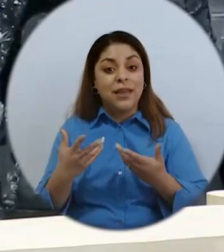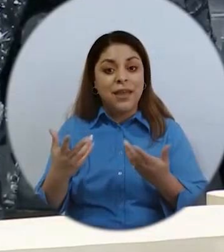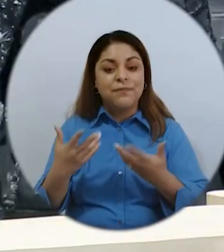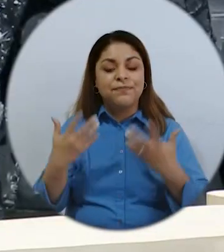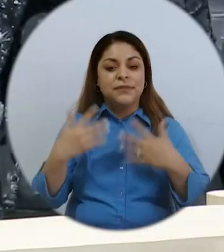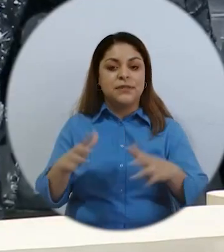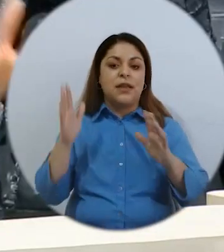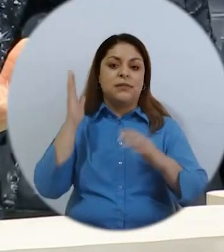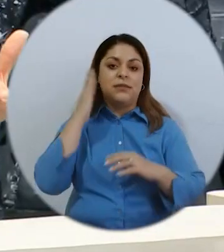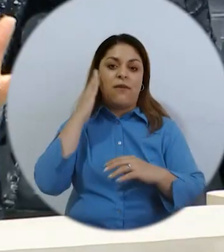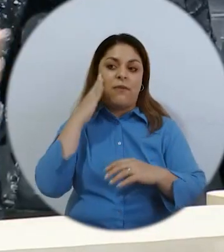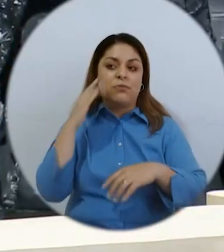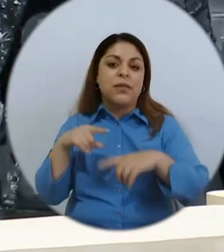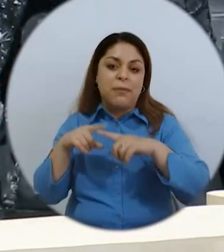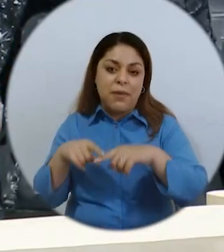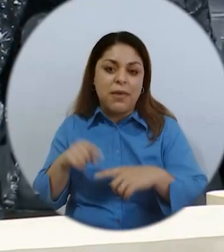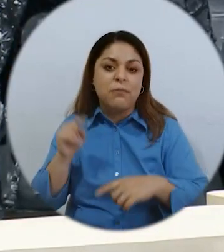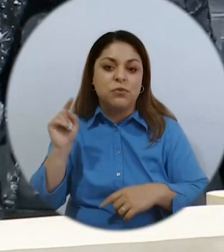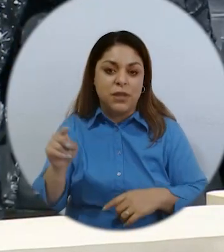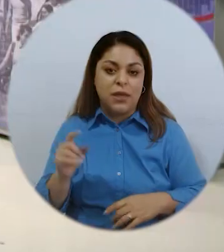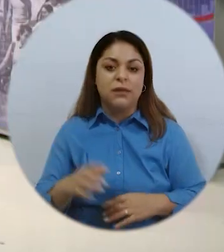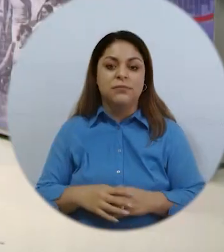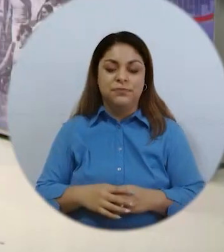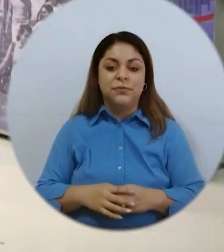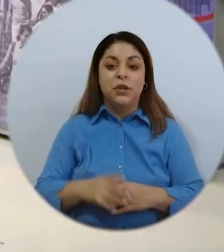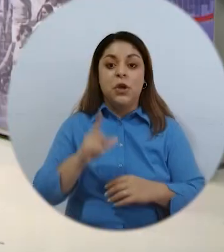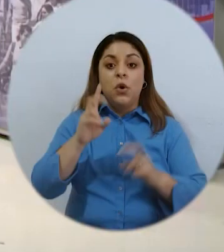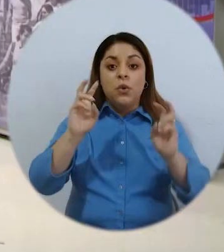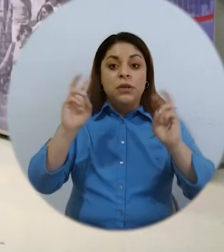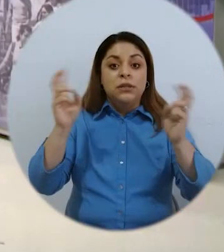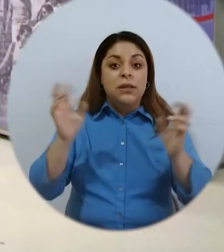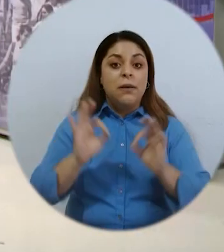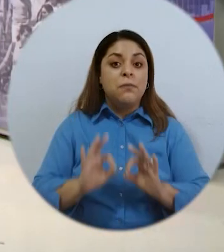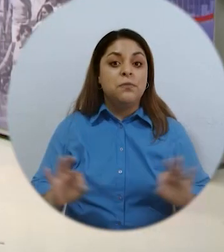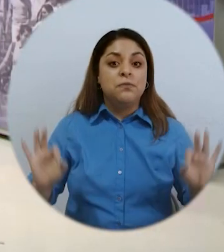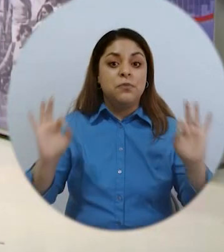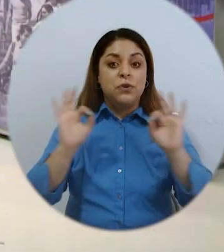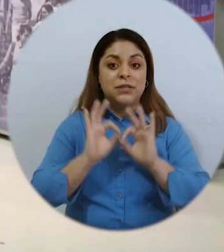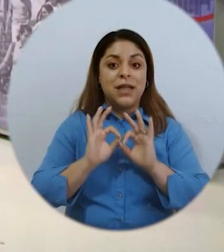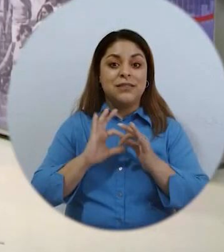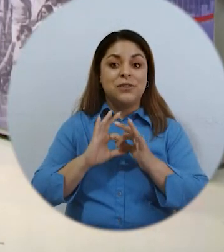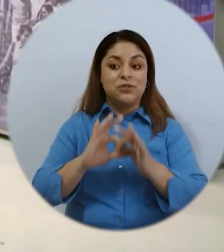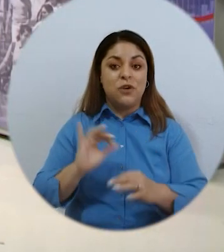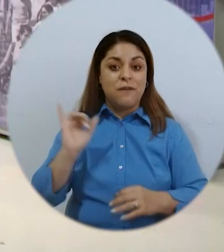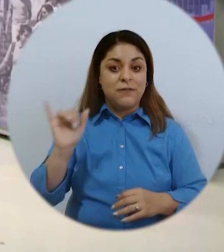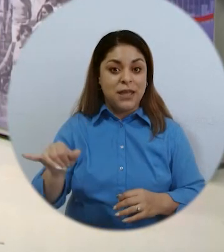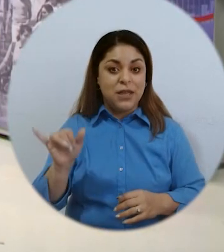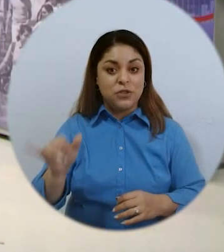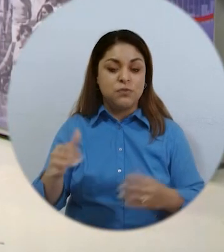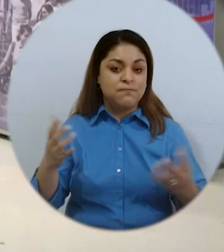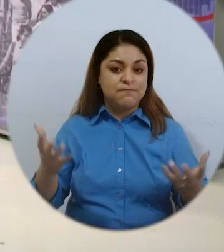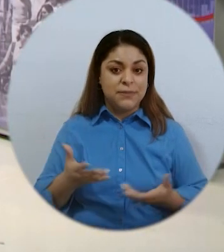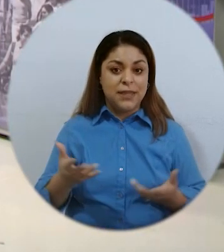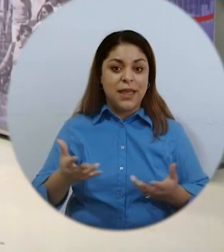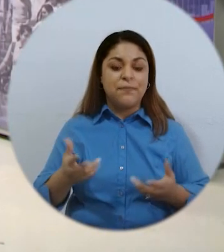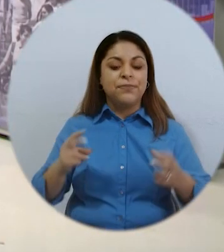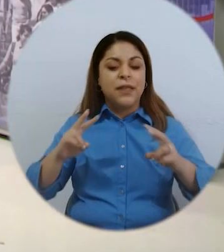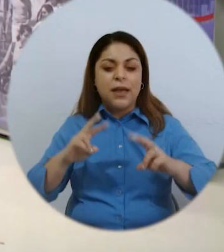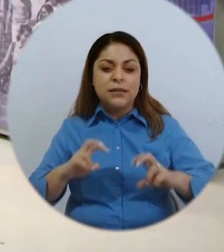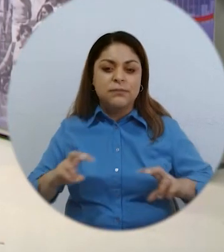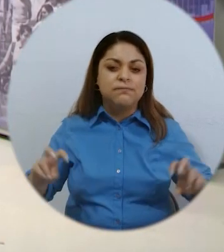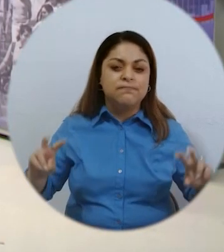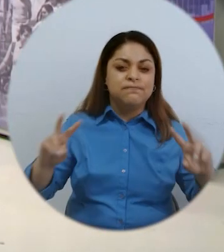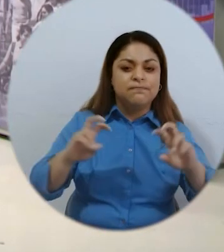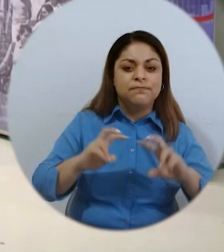por sí sabemos que dependemos de él. Un tema muy importante a raíz de esto también es el tema